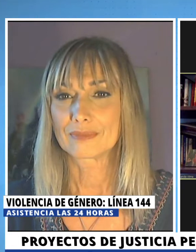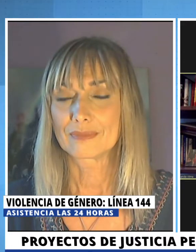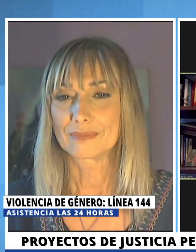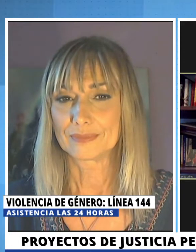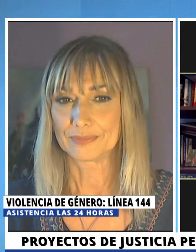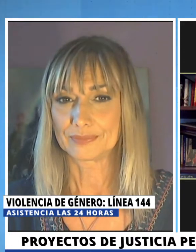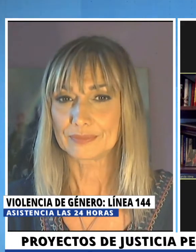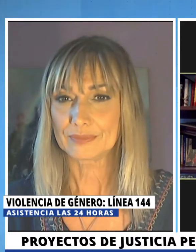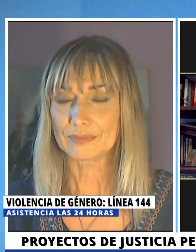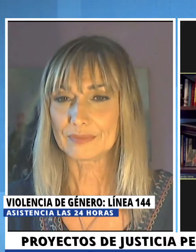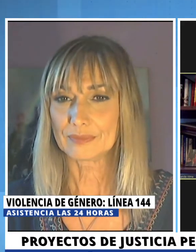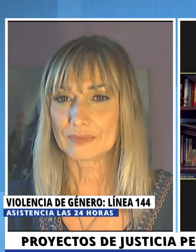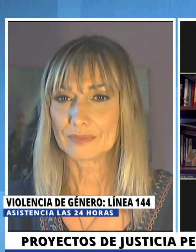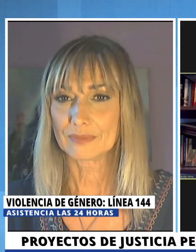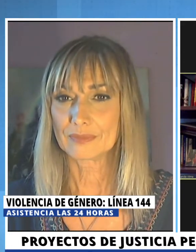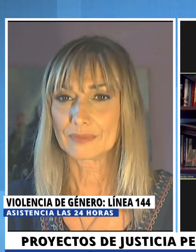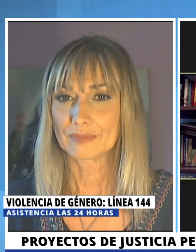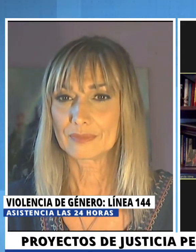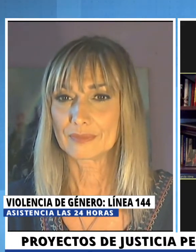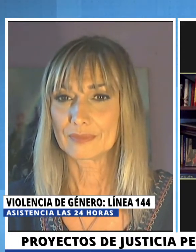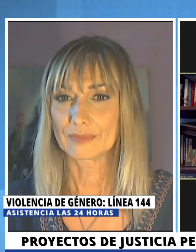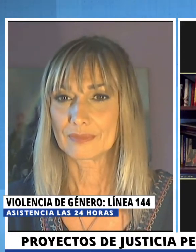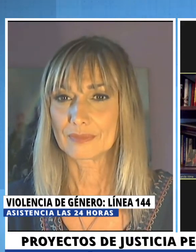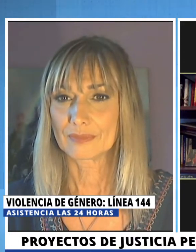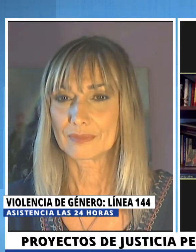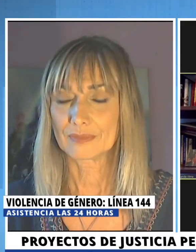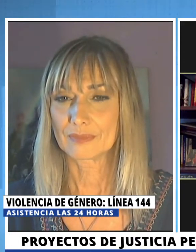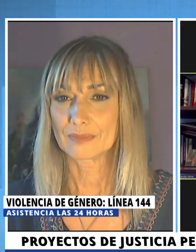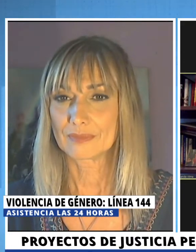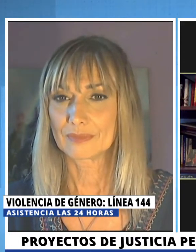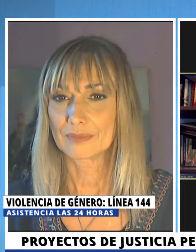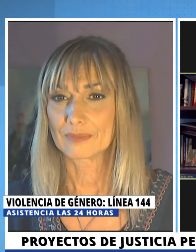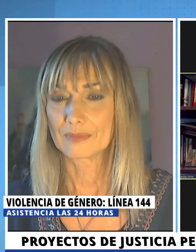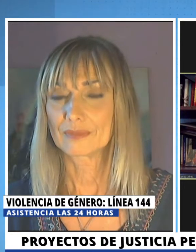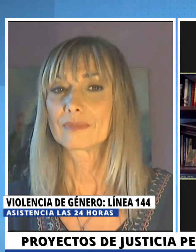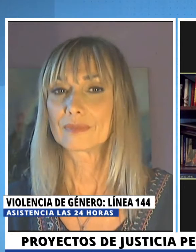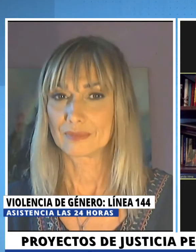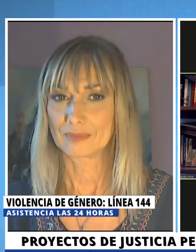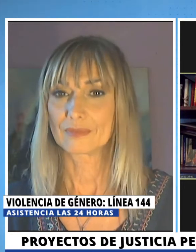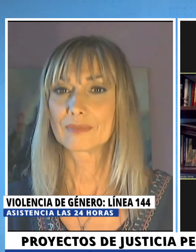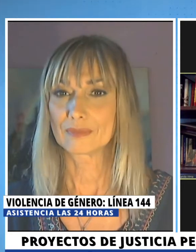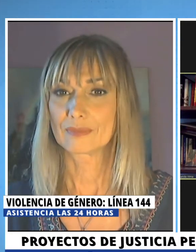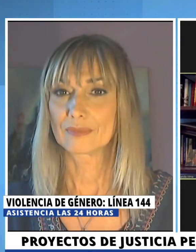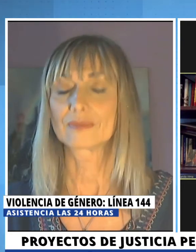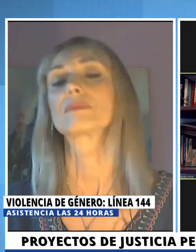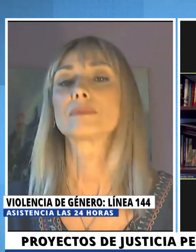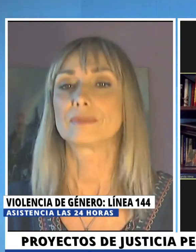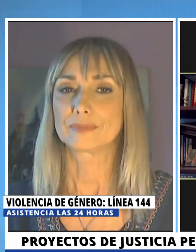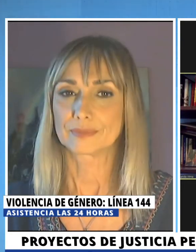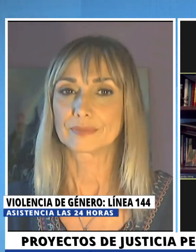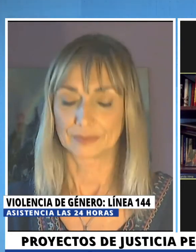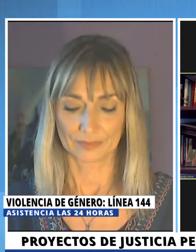las redes de acompañamiento son redes comunitarias en general, son muchas organizaciones sociales que hace muchos años